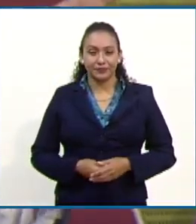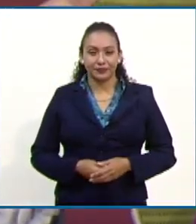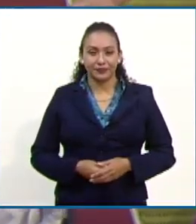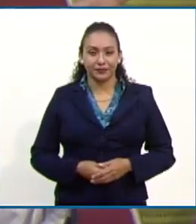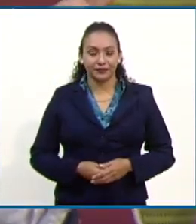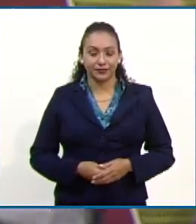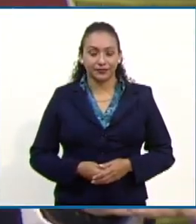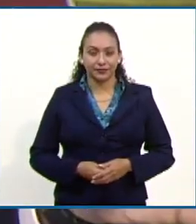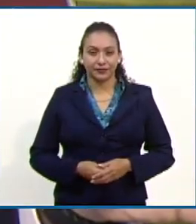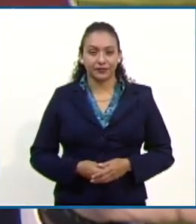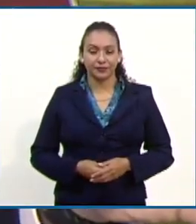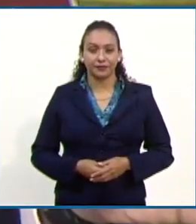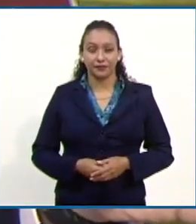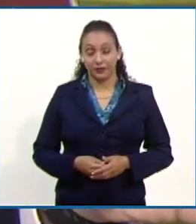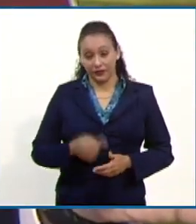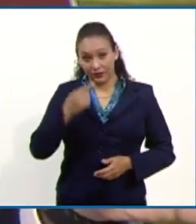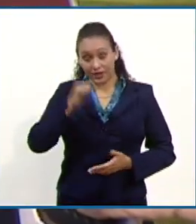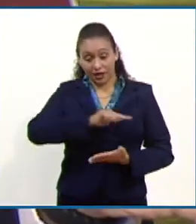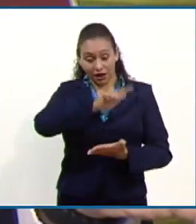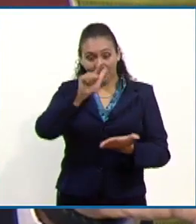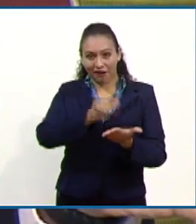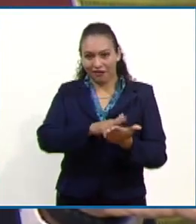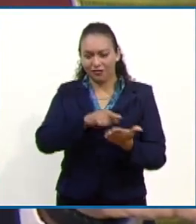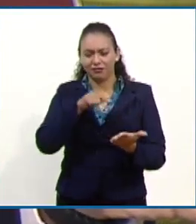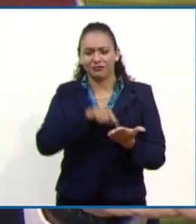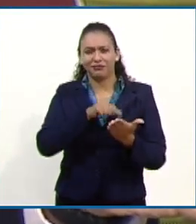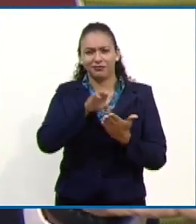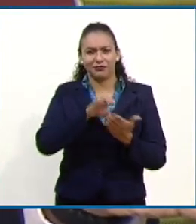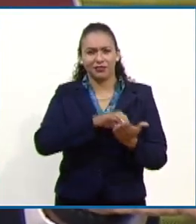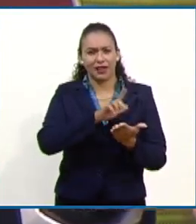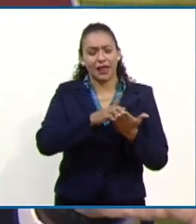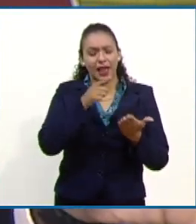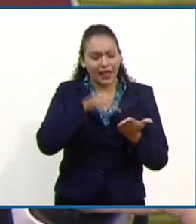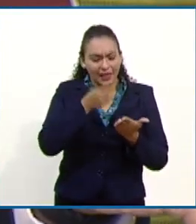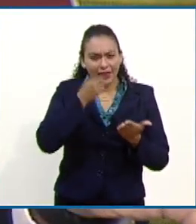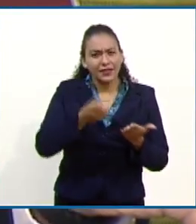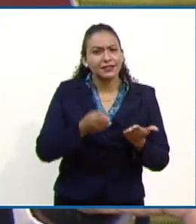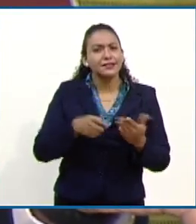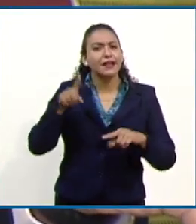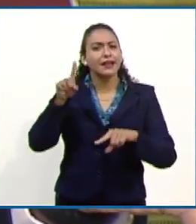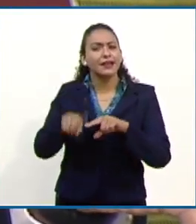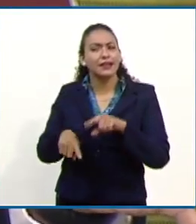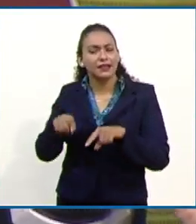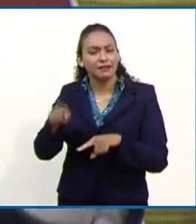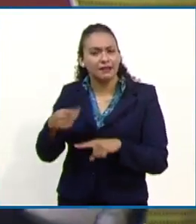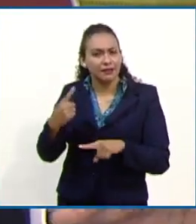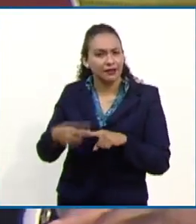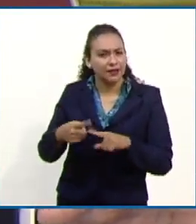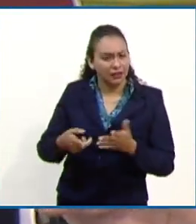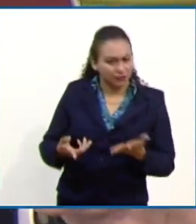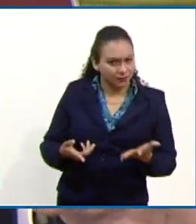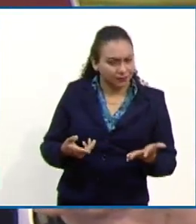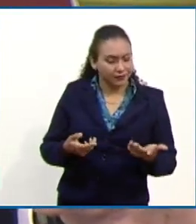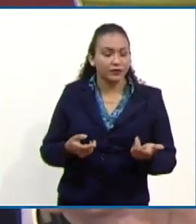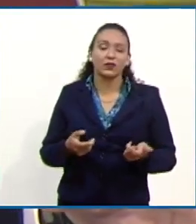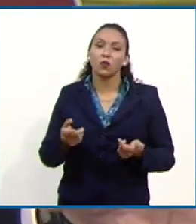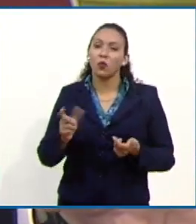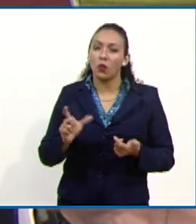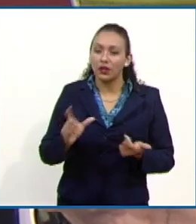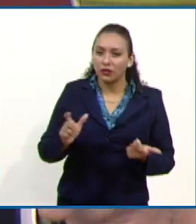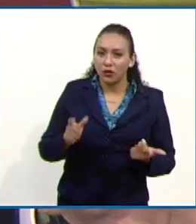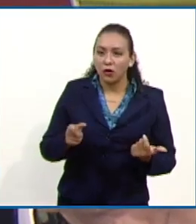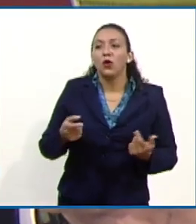Mientras que la ley reglamentaria solamente suspendía los efectos generales en vía de